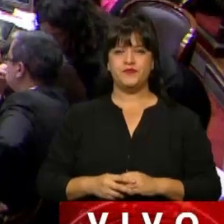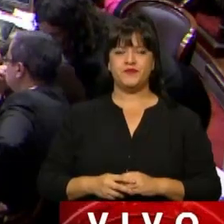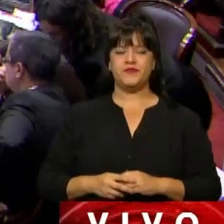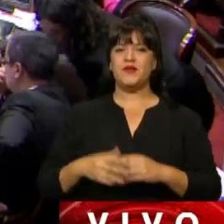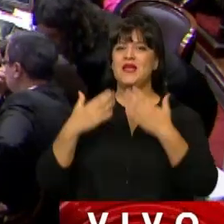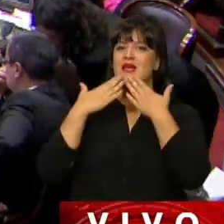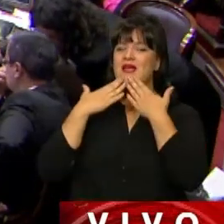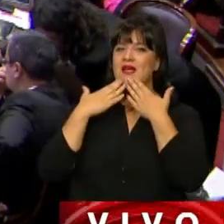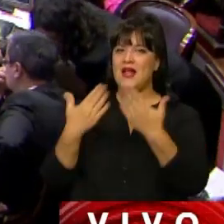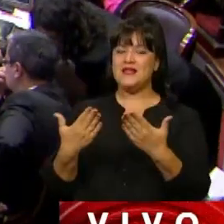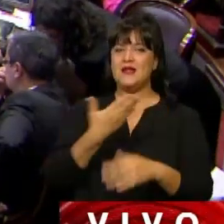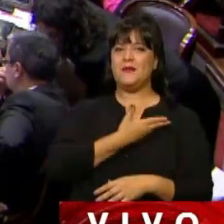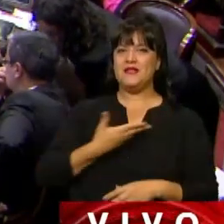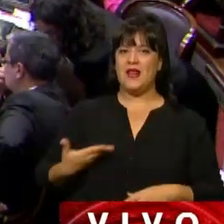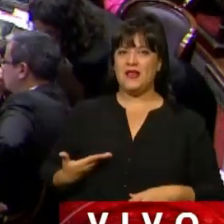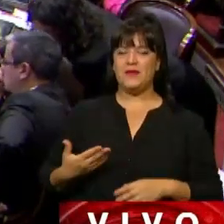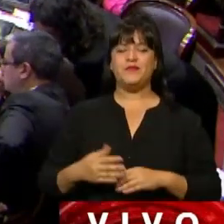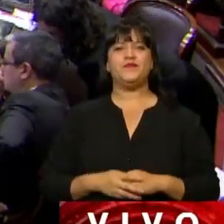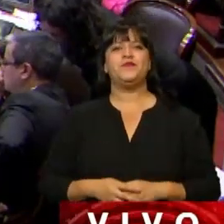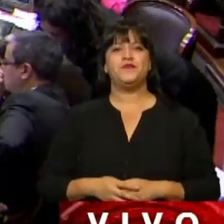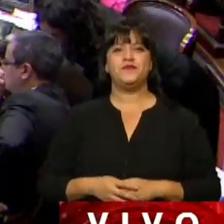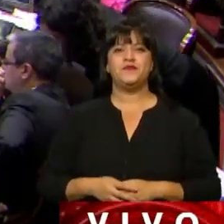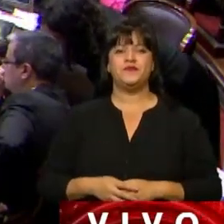Muchas gracias, señor presidente.